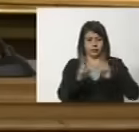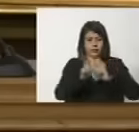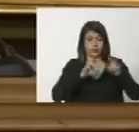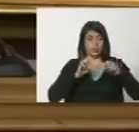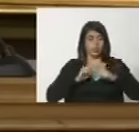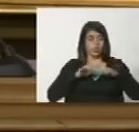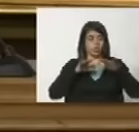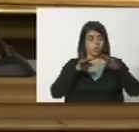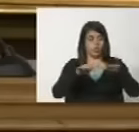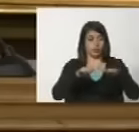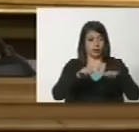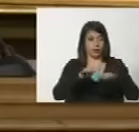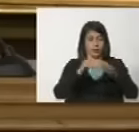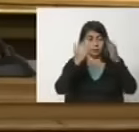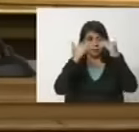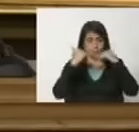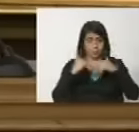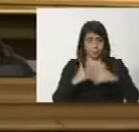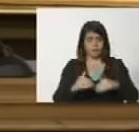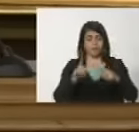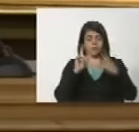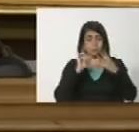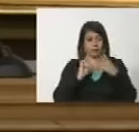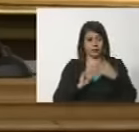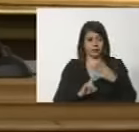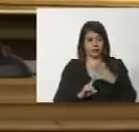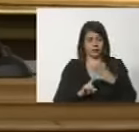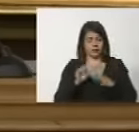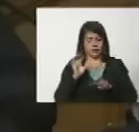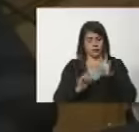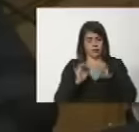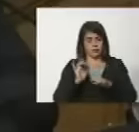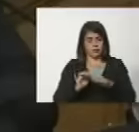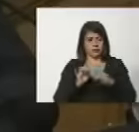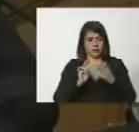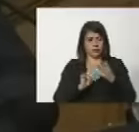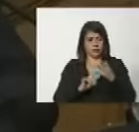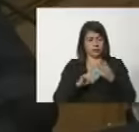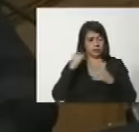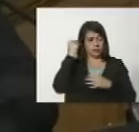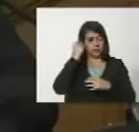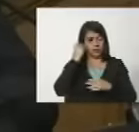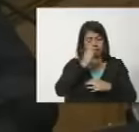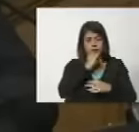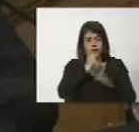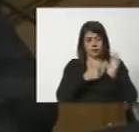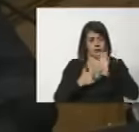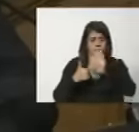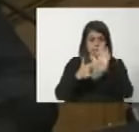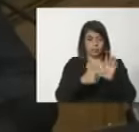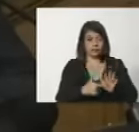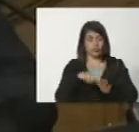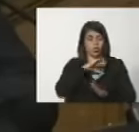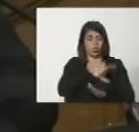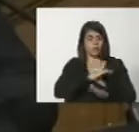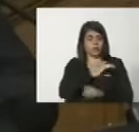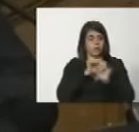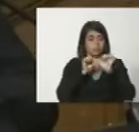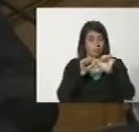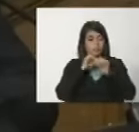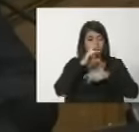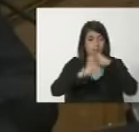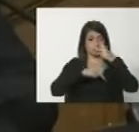Relaciones Exteriores. Siguiente punto del orden del día, secretaria. Considerar el informe presentado por la Comisión